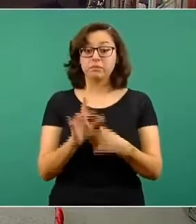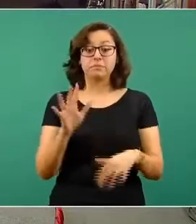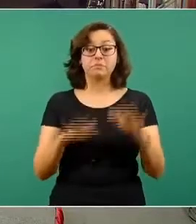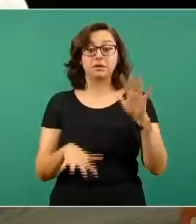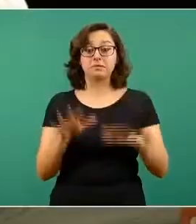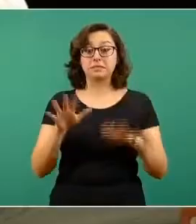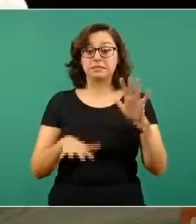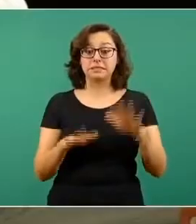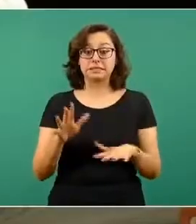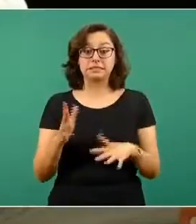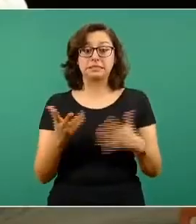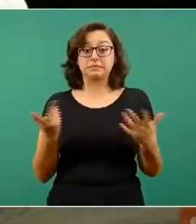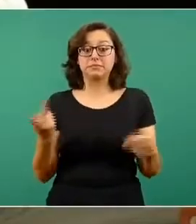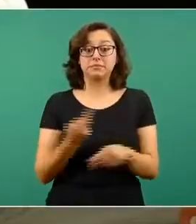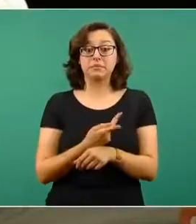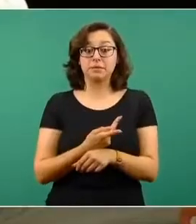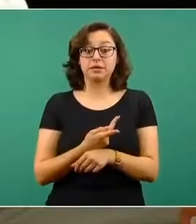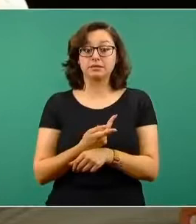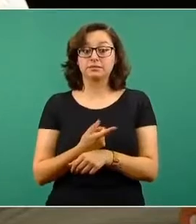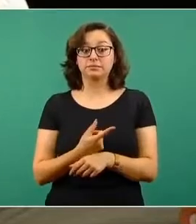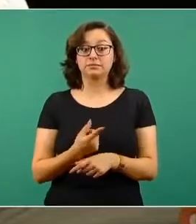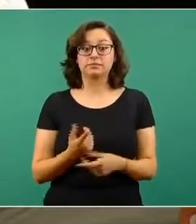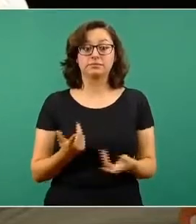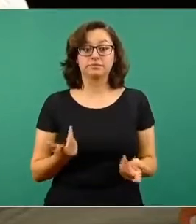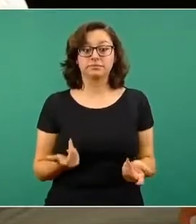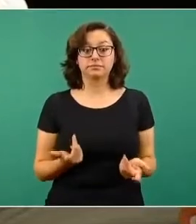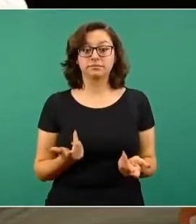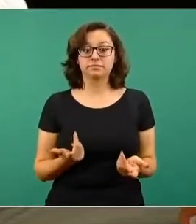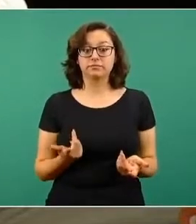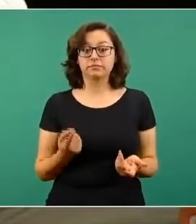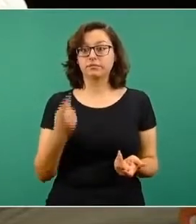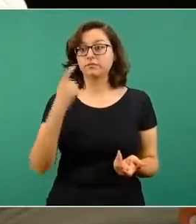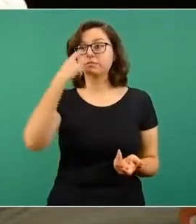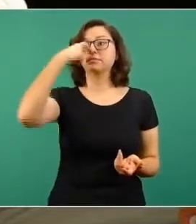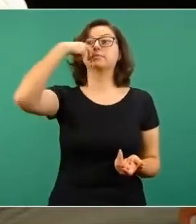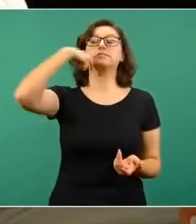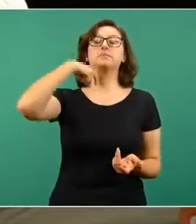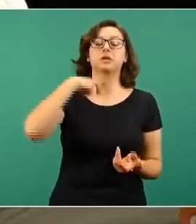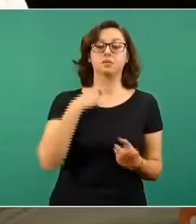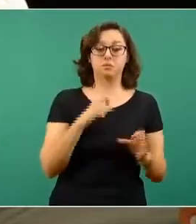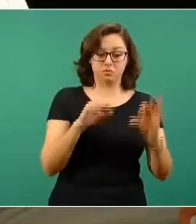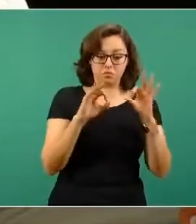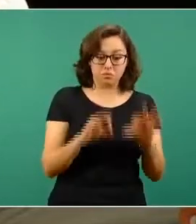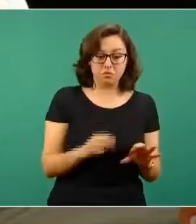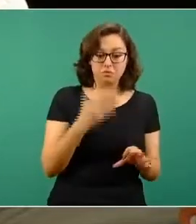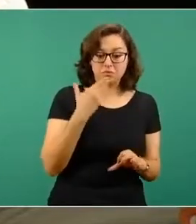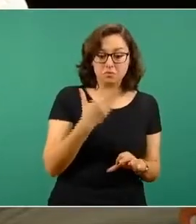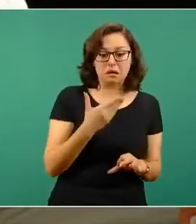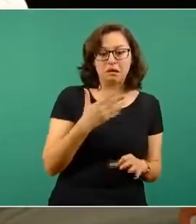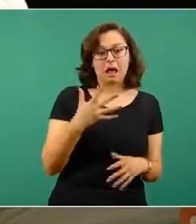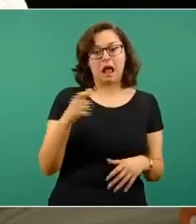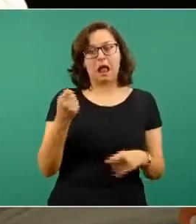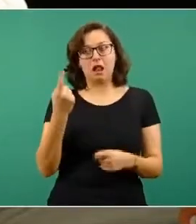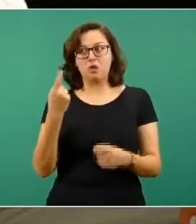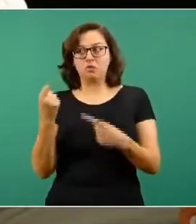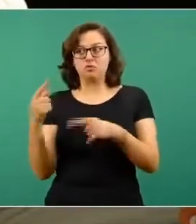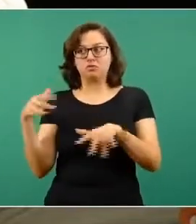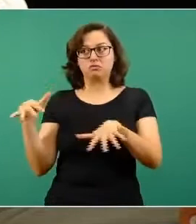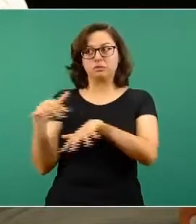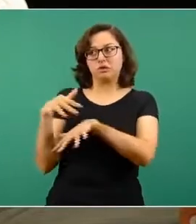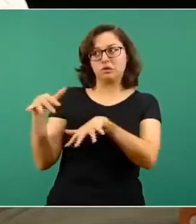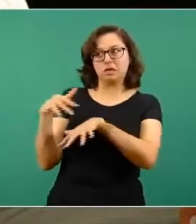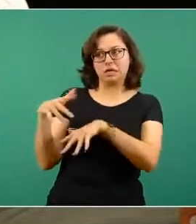alguna prueba que a lo mejor no tenga ese índice de asertividad que el otro país requiere para poder asistir o